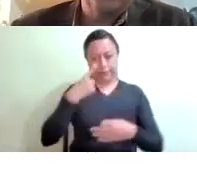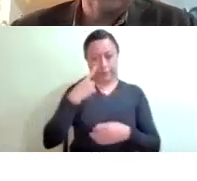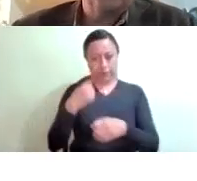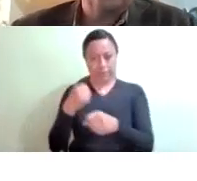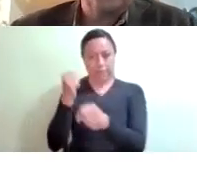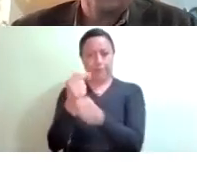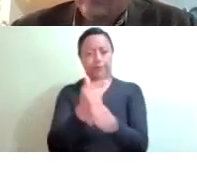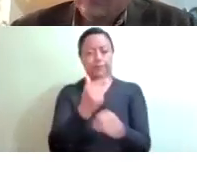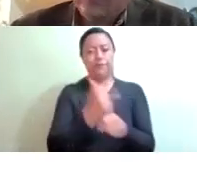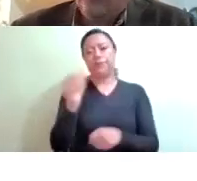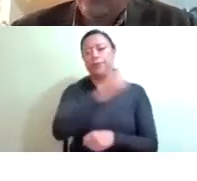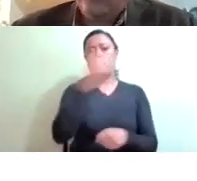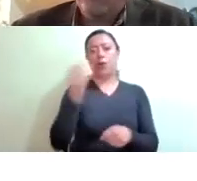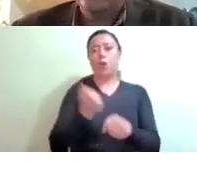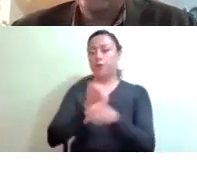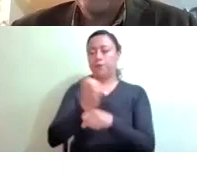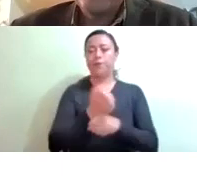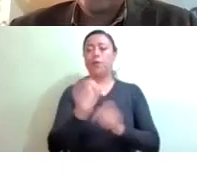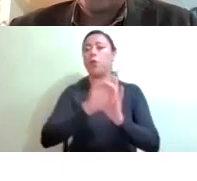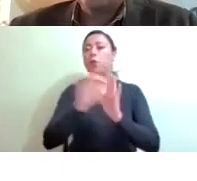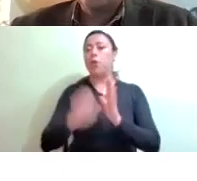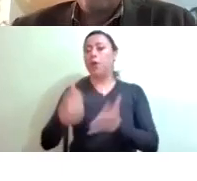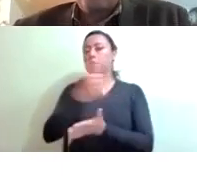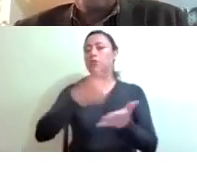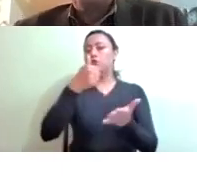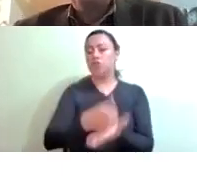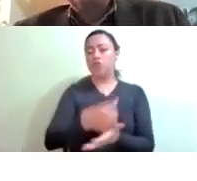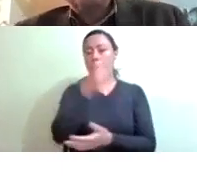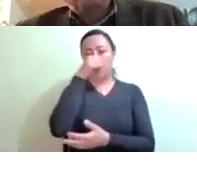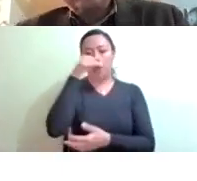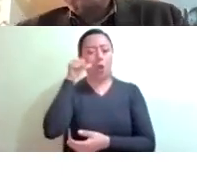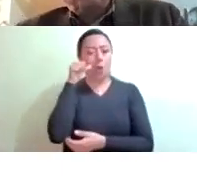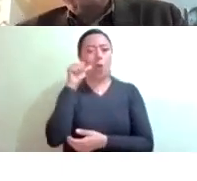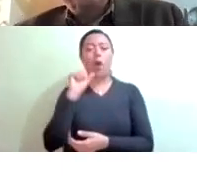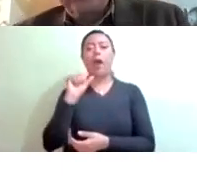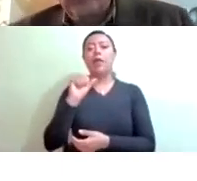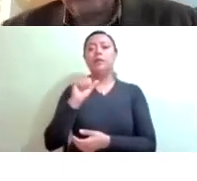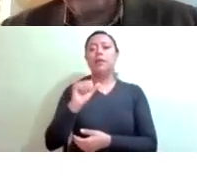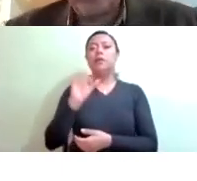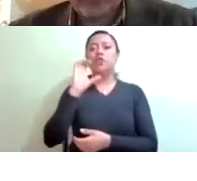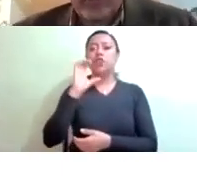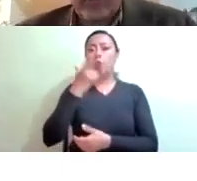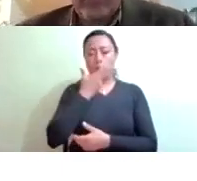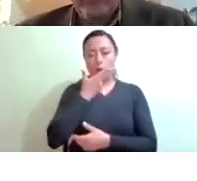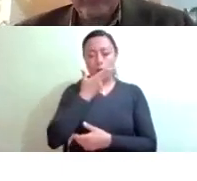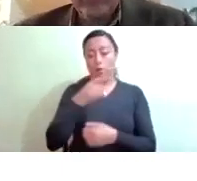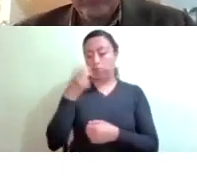pues en otros estados. Este es en Ciudad Juárez, Chihuahua. Este es con datos públicos.